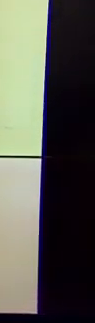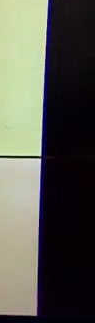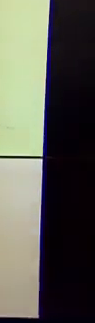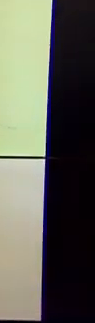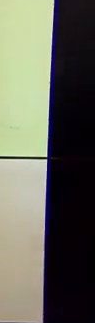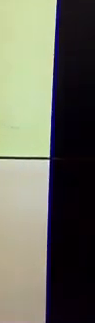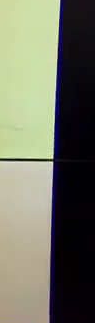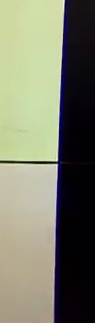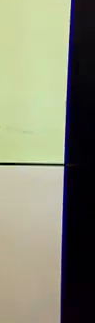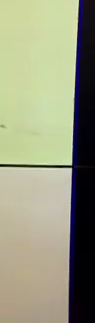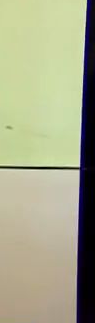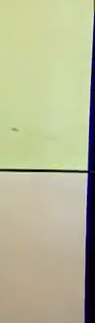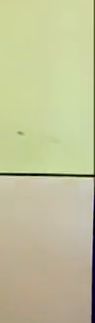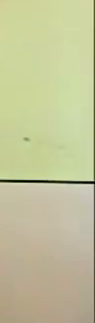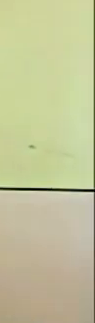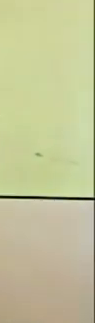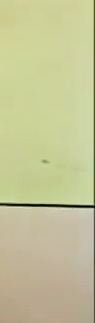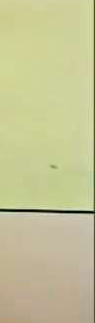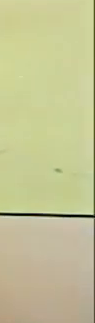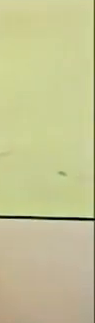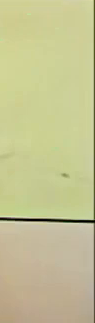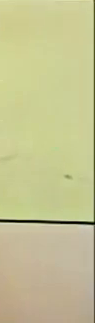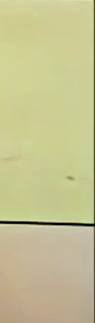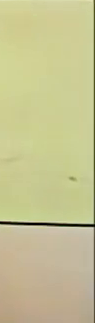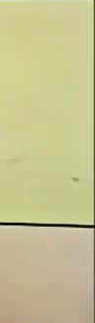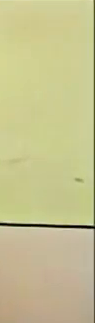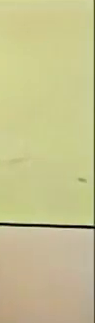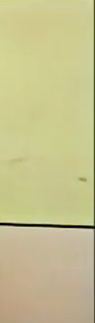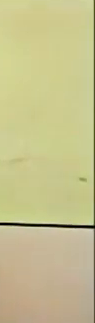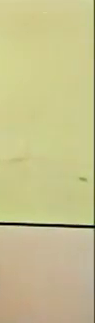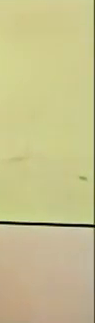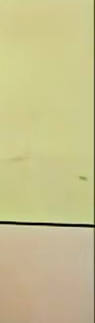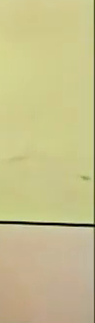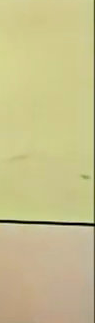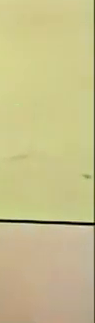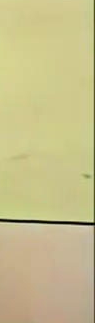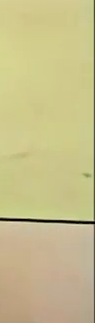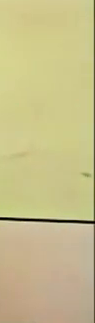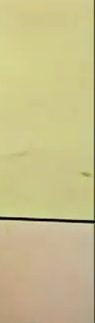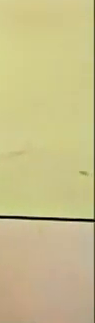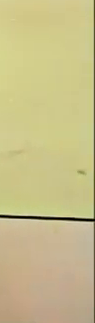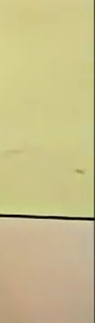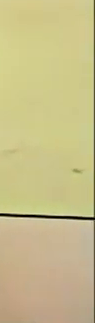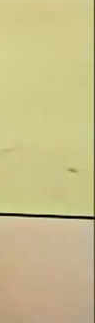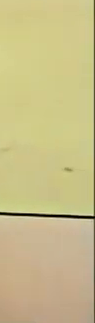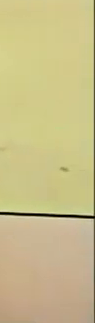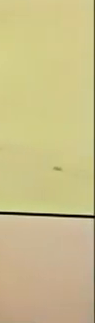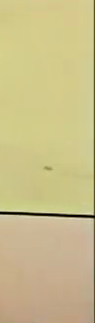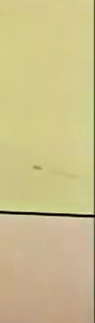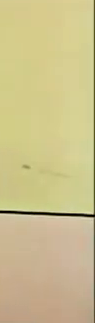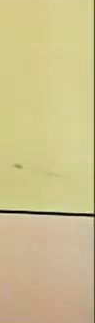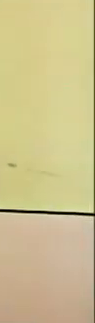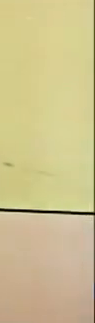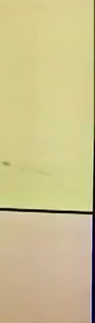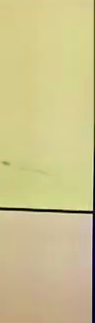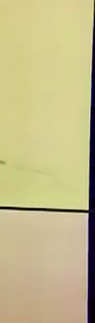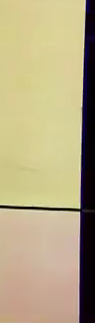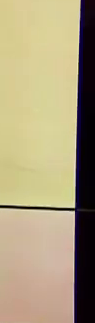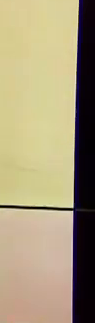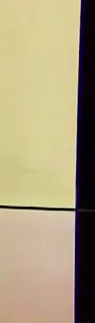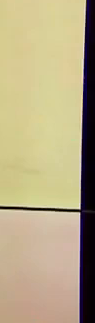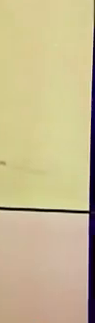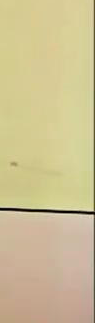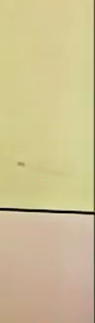efectivamente hay responsabilidad compartida, Amaro. El Congreso, hay que ser súper transparente, también muchas veces